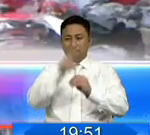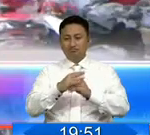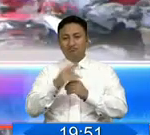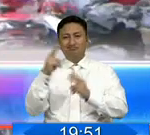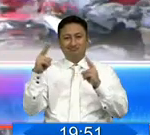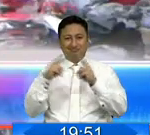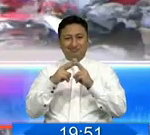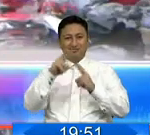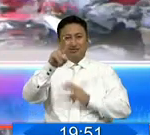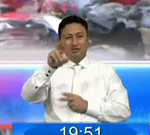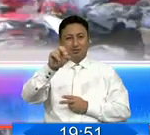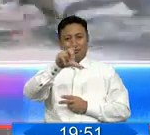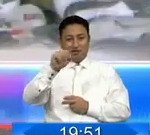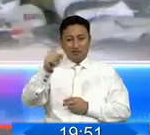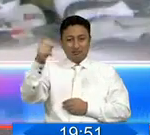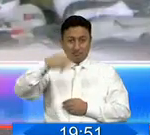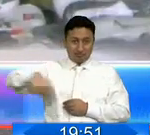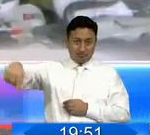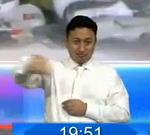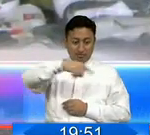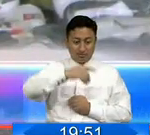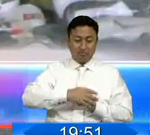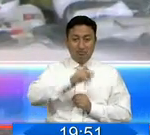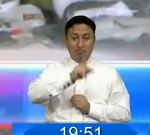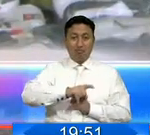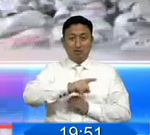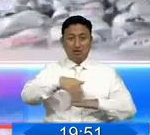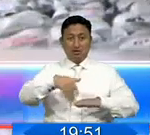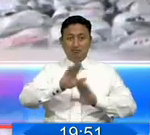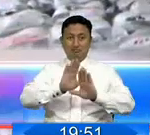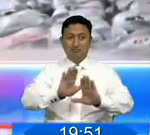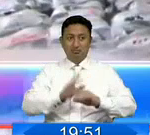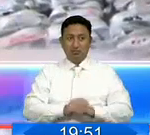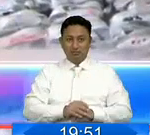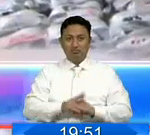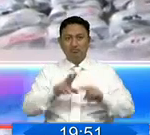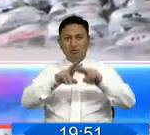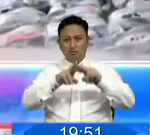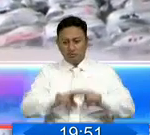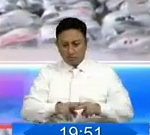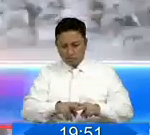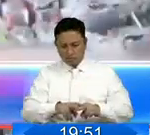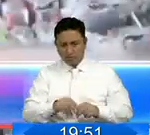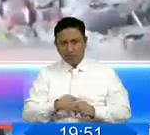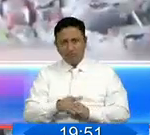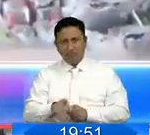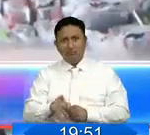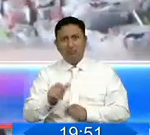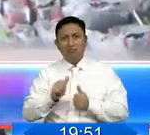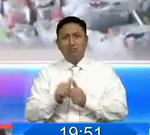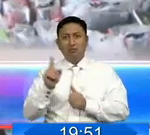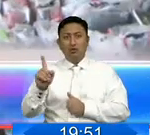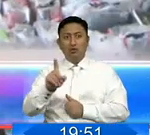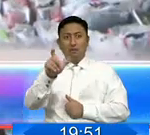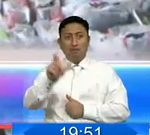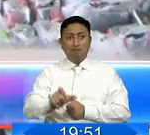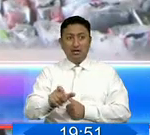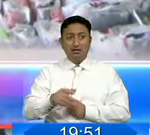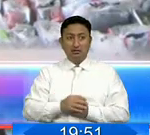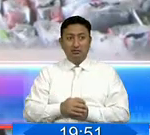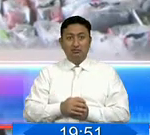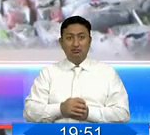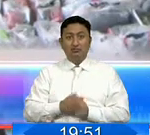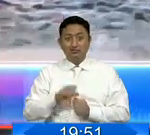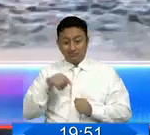Cauca. De regreso fue detenido por personal de contingencia fronteriza. Al realizar la revisión se encontraron que en el equipaje de cada uno de los ocupantes del bus y